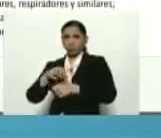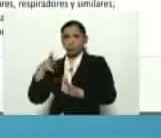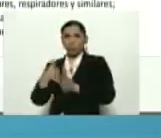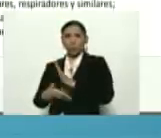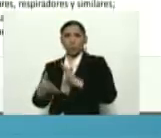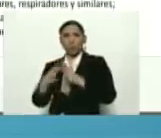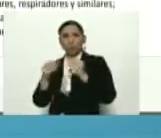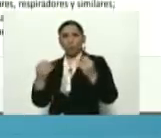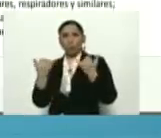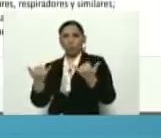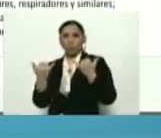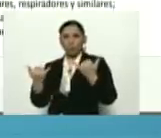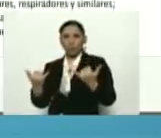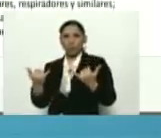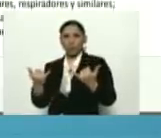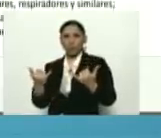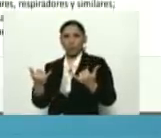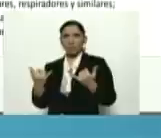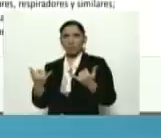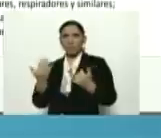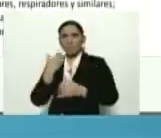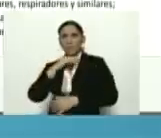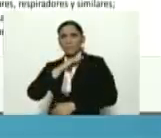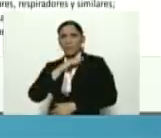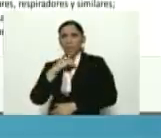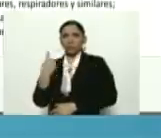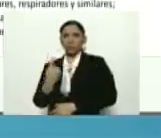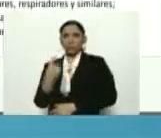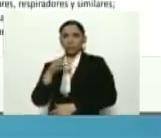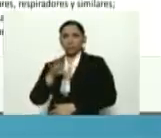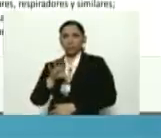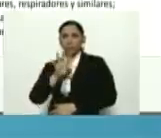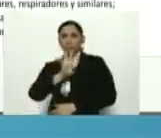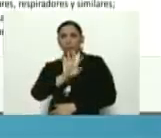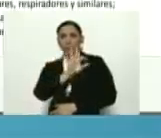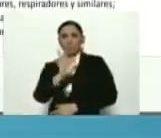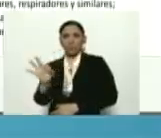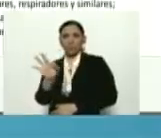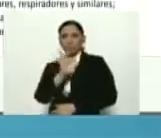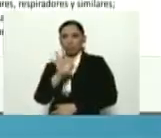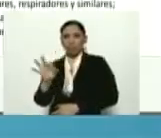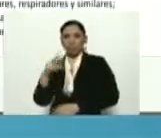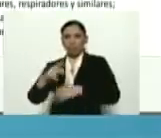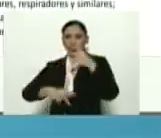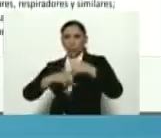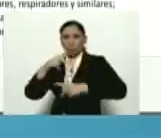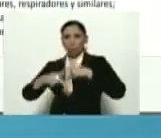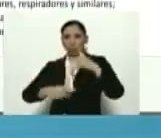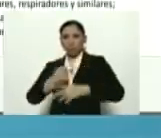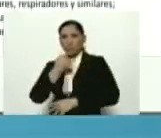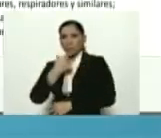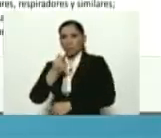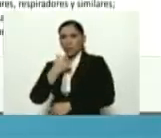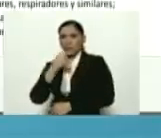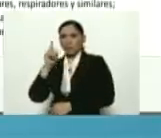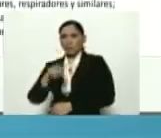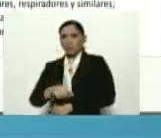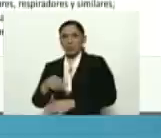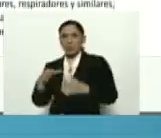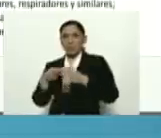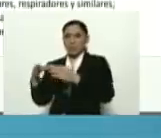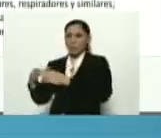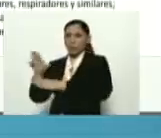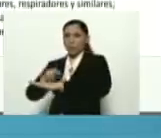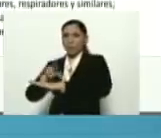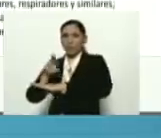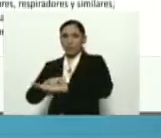pandemia. La región solo produce internamente el 4% de los medicamentos y los equipos